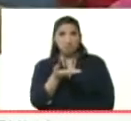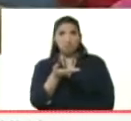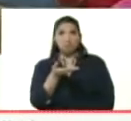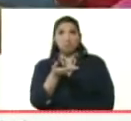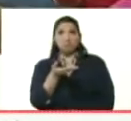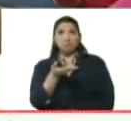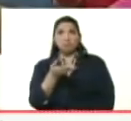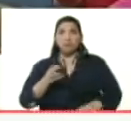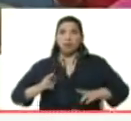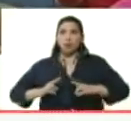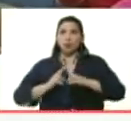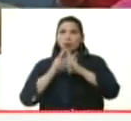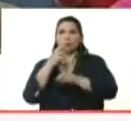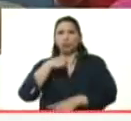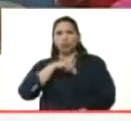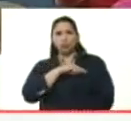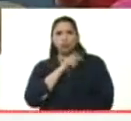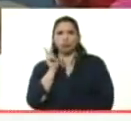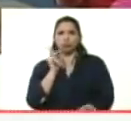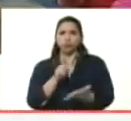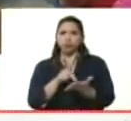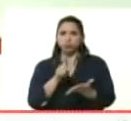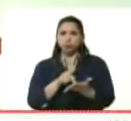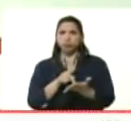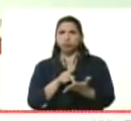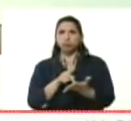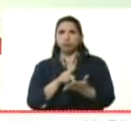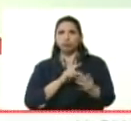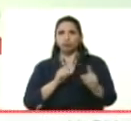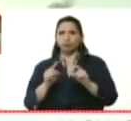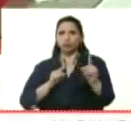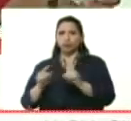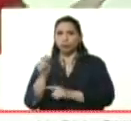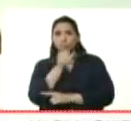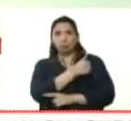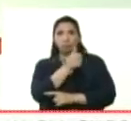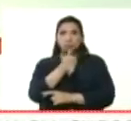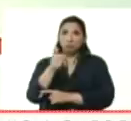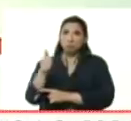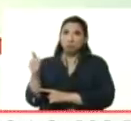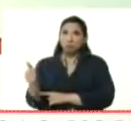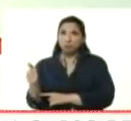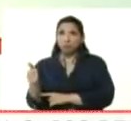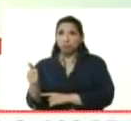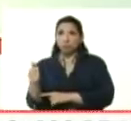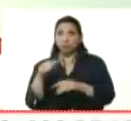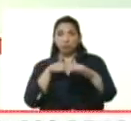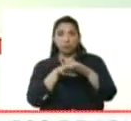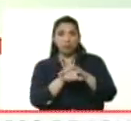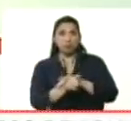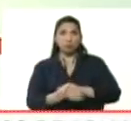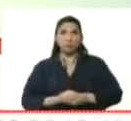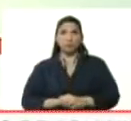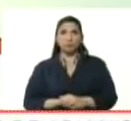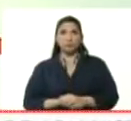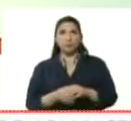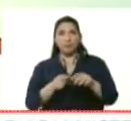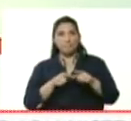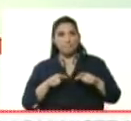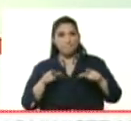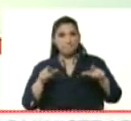en el encuentro que tuvimos. Participaron activamente, cada quien, pues, dentro de sus